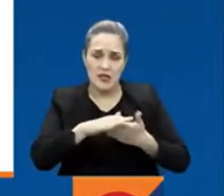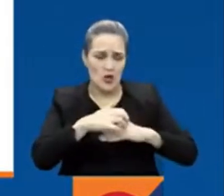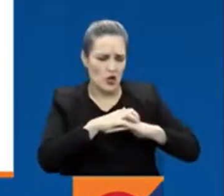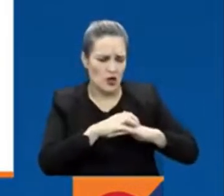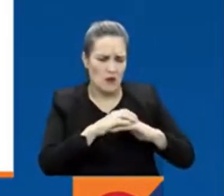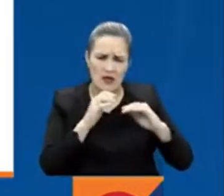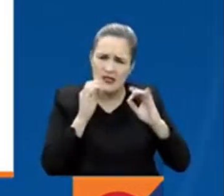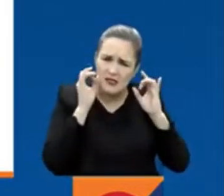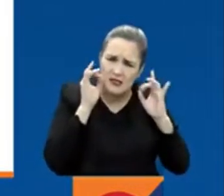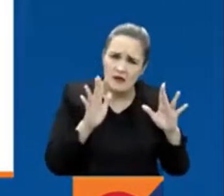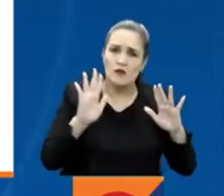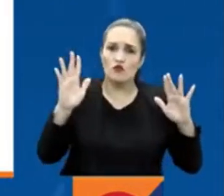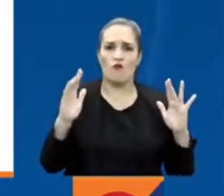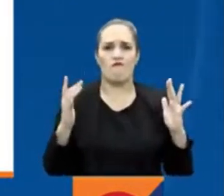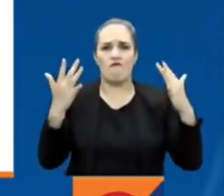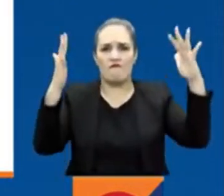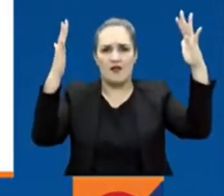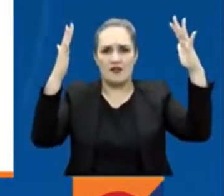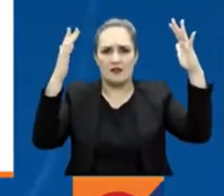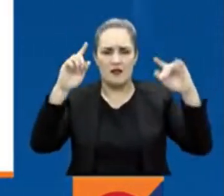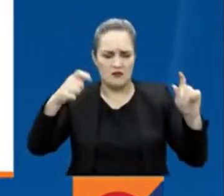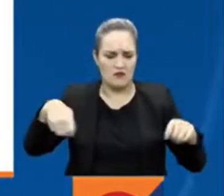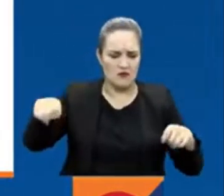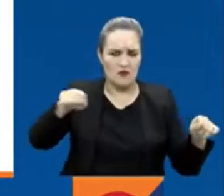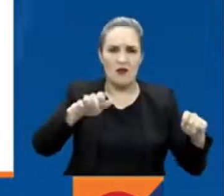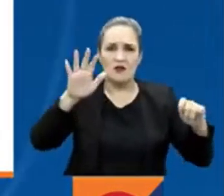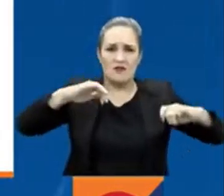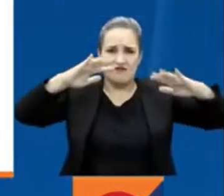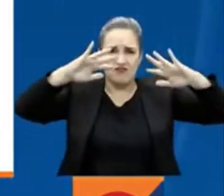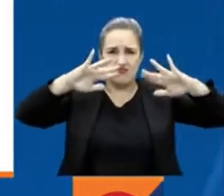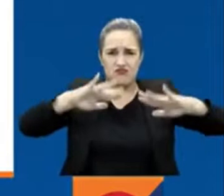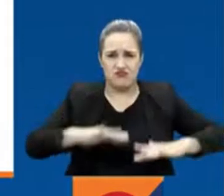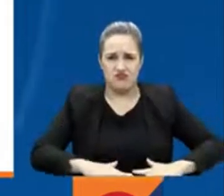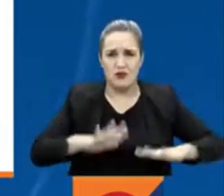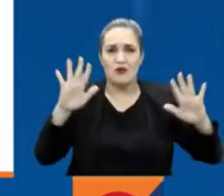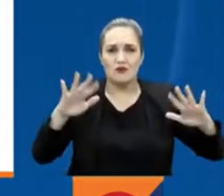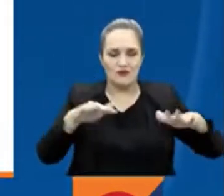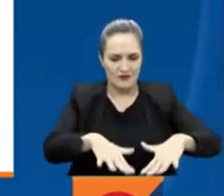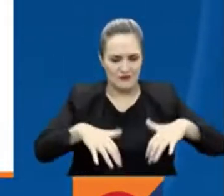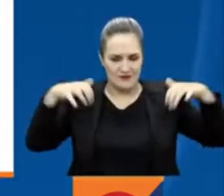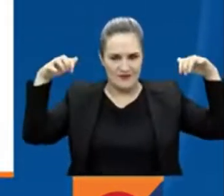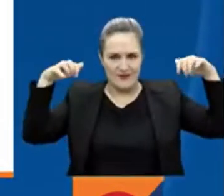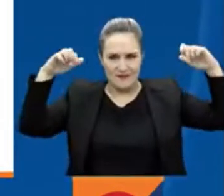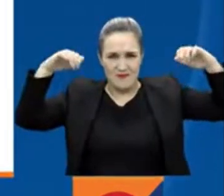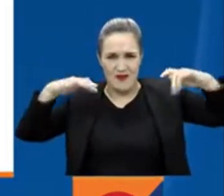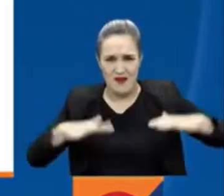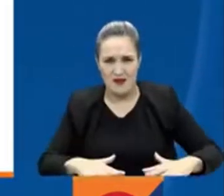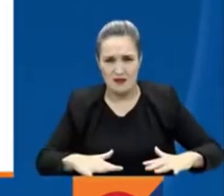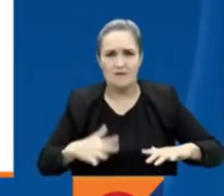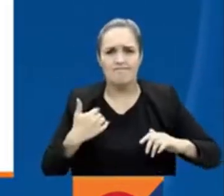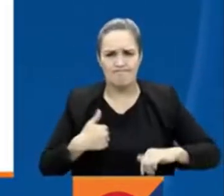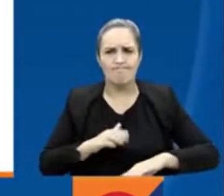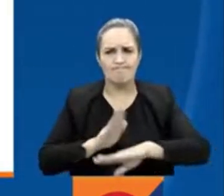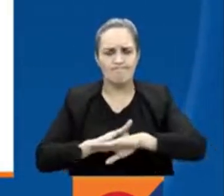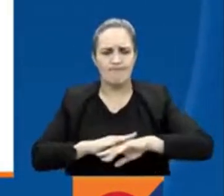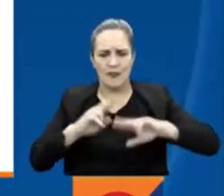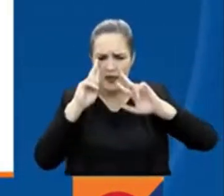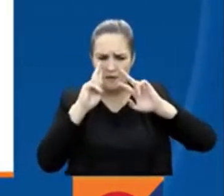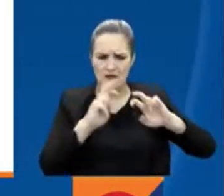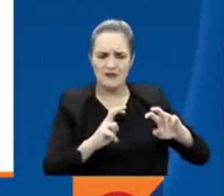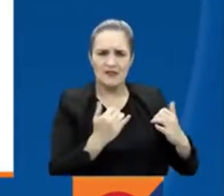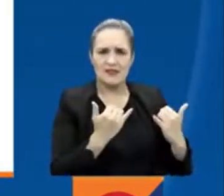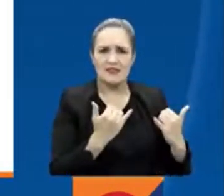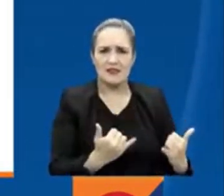las fiestas de San Pedro y San Juan por desplome de palcos en una corraleja. Pediremos una investigación de los hechos,